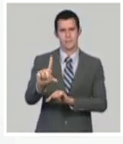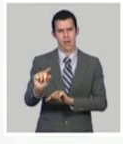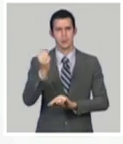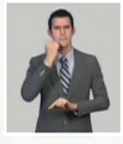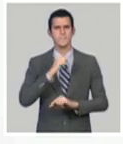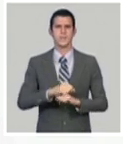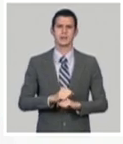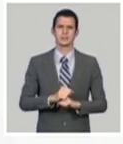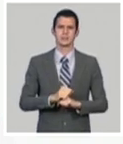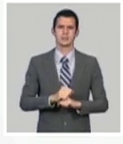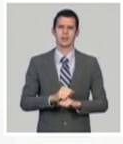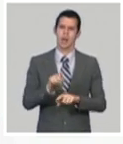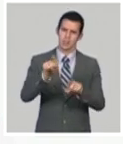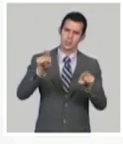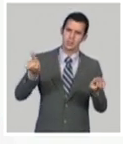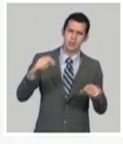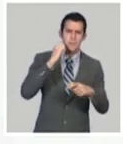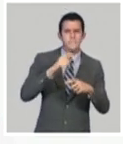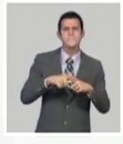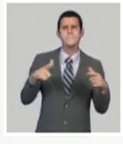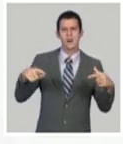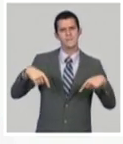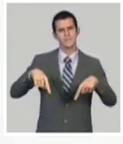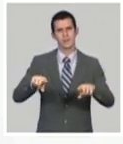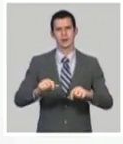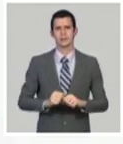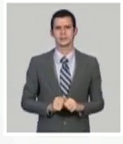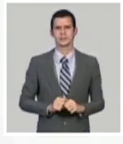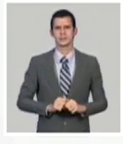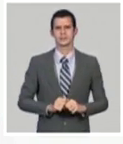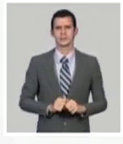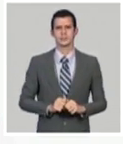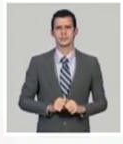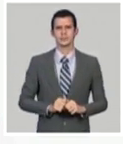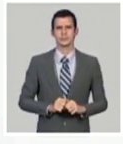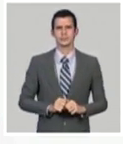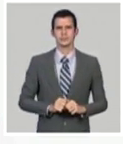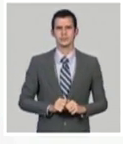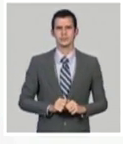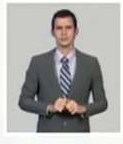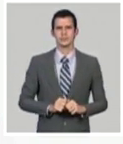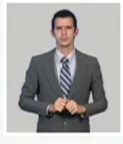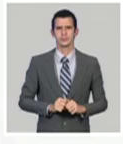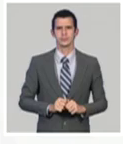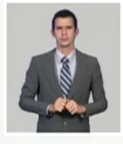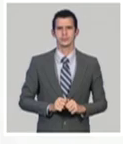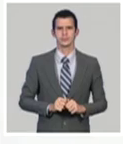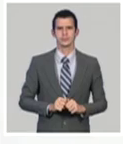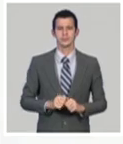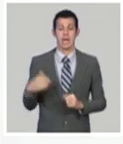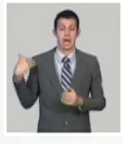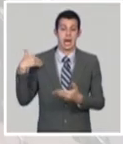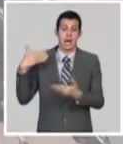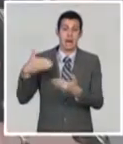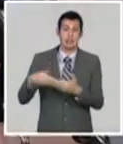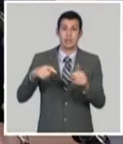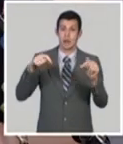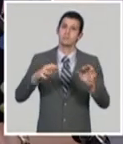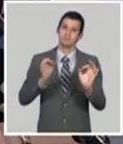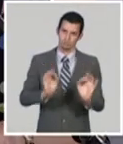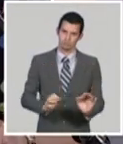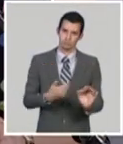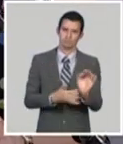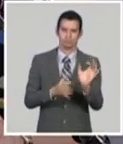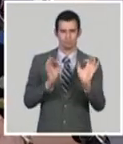sectores de la población post déficit que tiene de de estos productos y realmente se logra